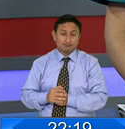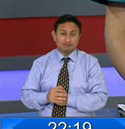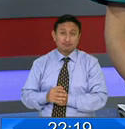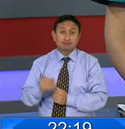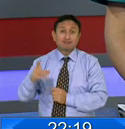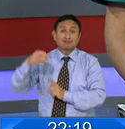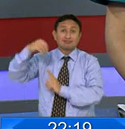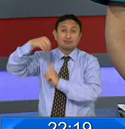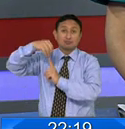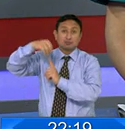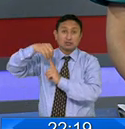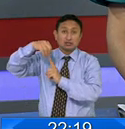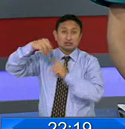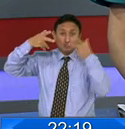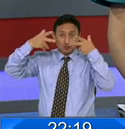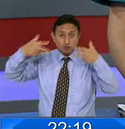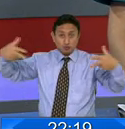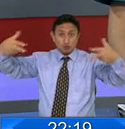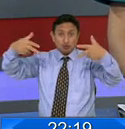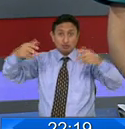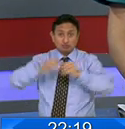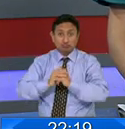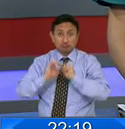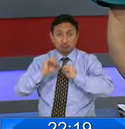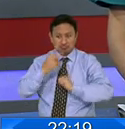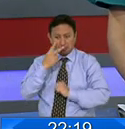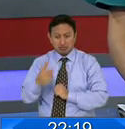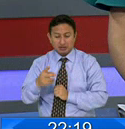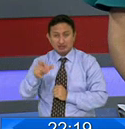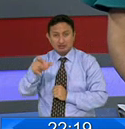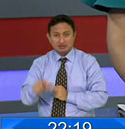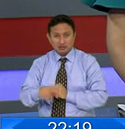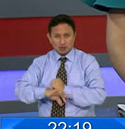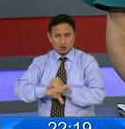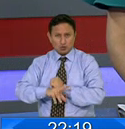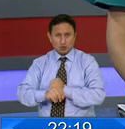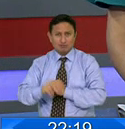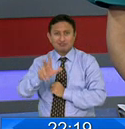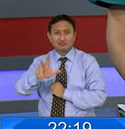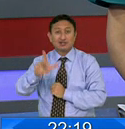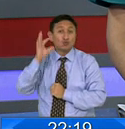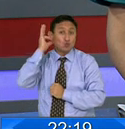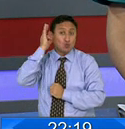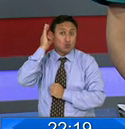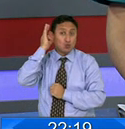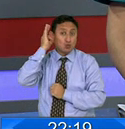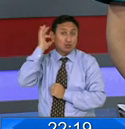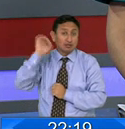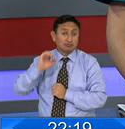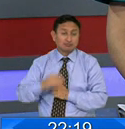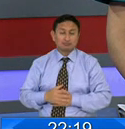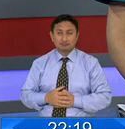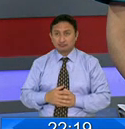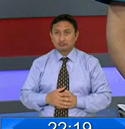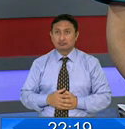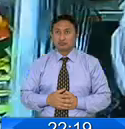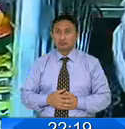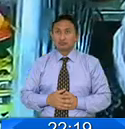de Pichincha, cámaras de una ferretería registraron el accionar de 3 mujeres y la menor de edad.